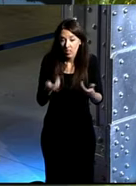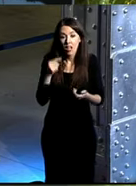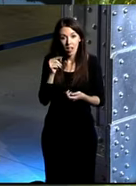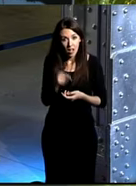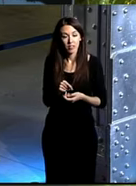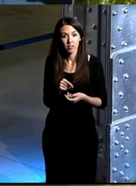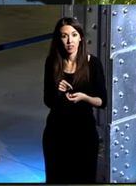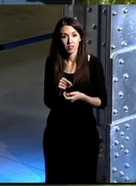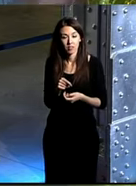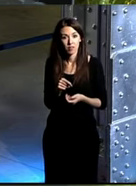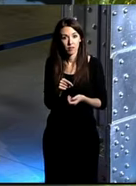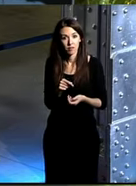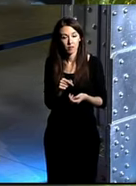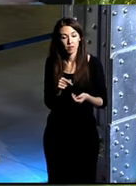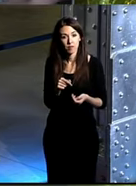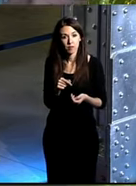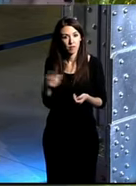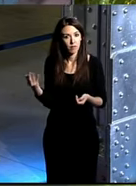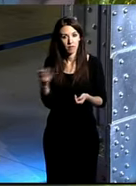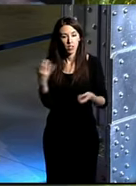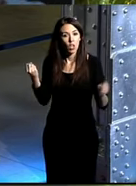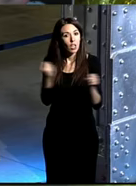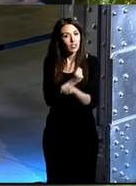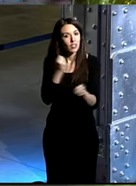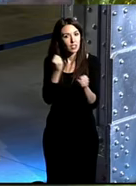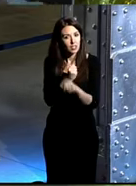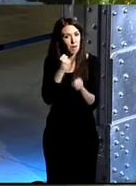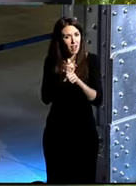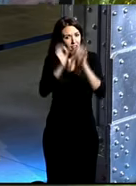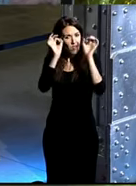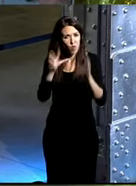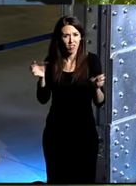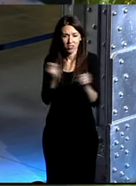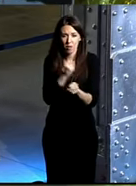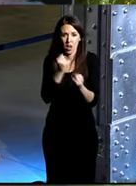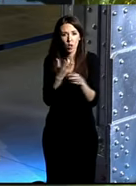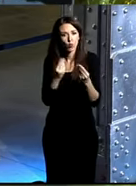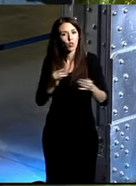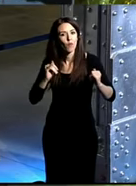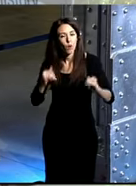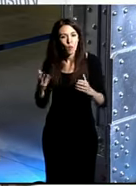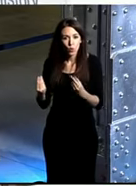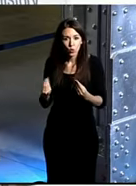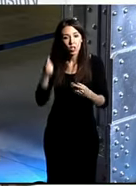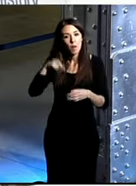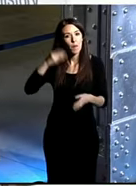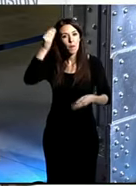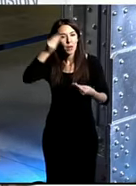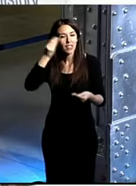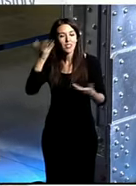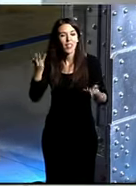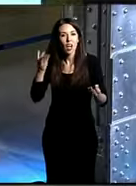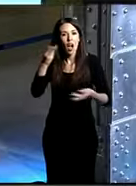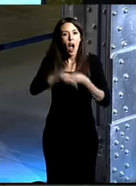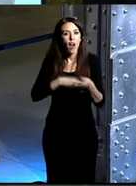ese sentido, tenemos que trabajar en esta dirección, ¿no? Trabajar muchísimo, divertirnos muchísimo y pensar que lo que estamos